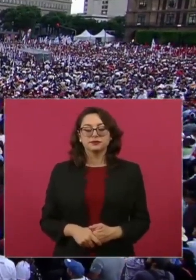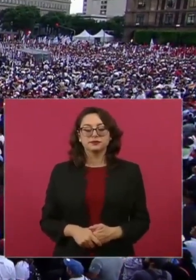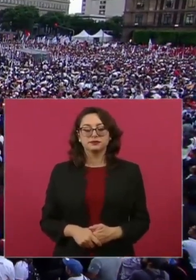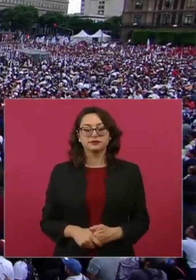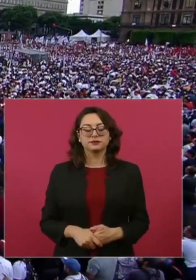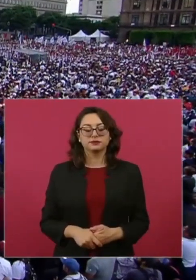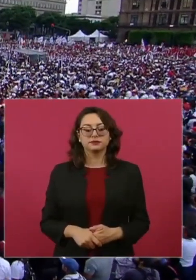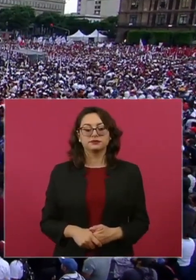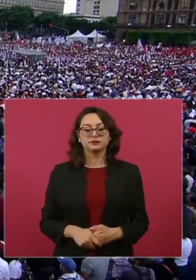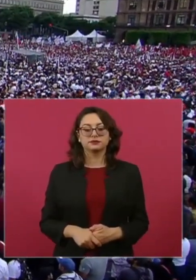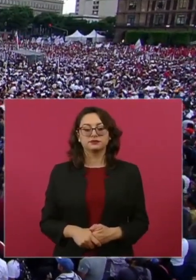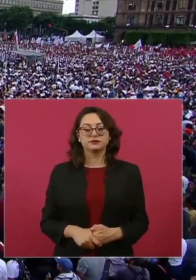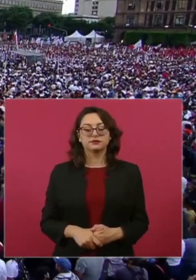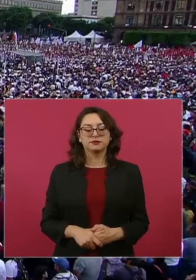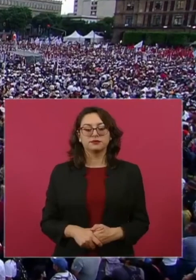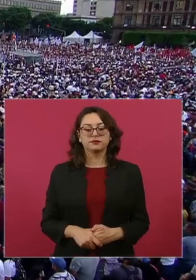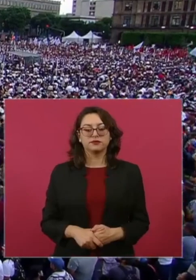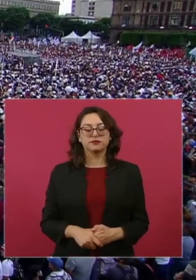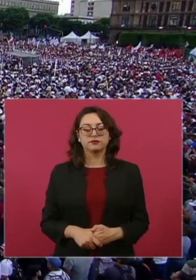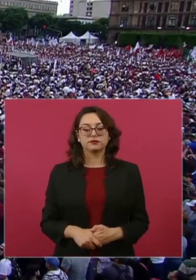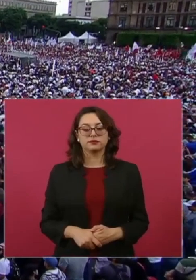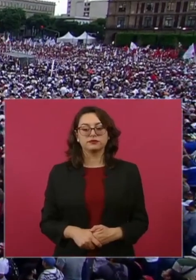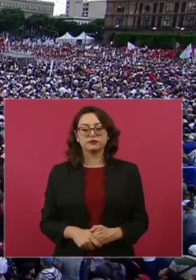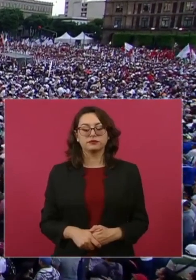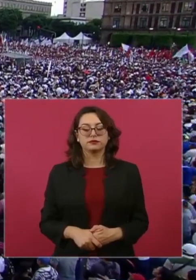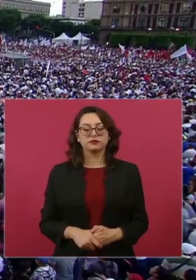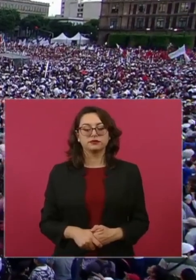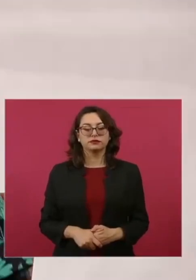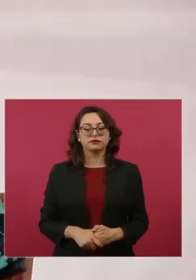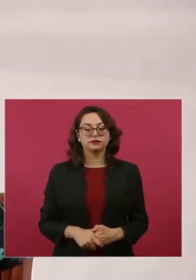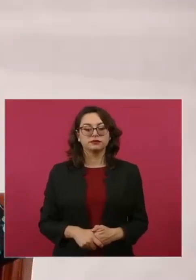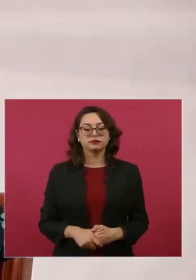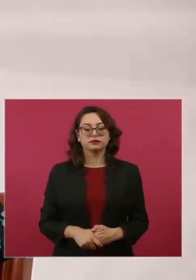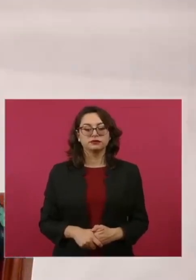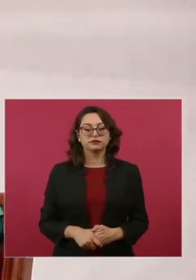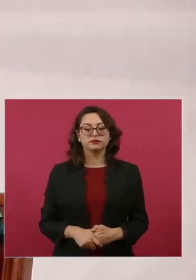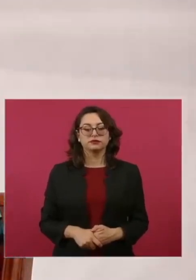se han comprado y hemos declarado